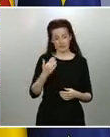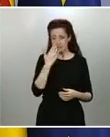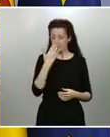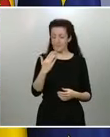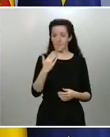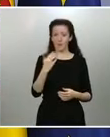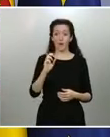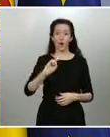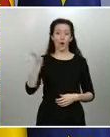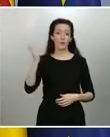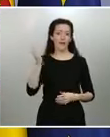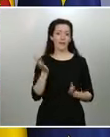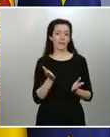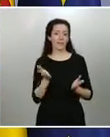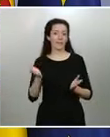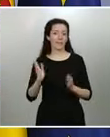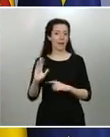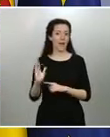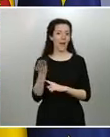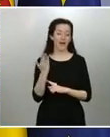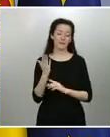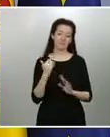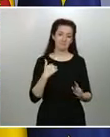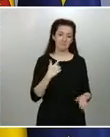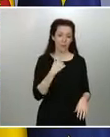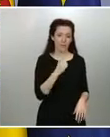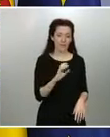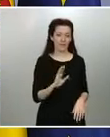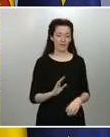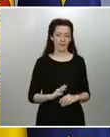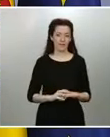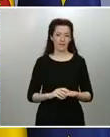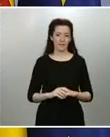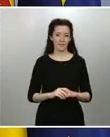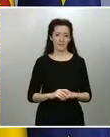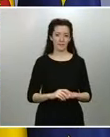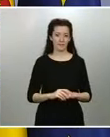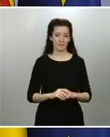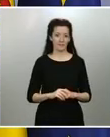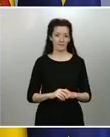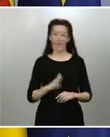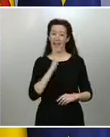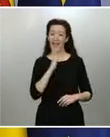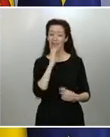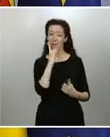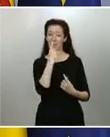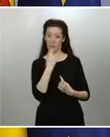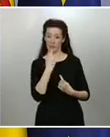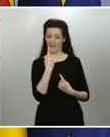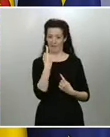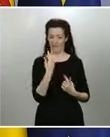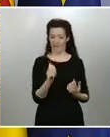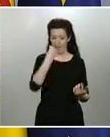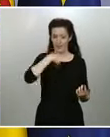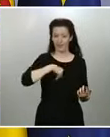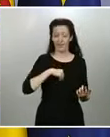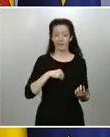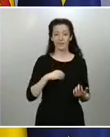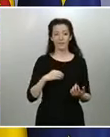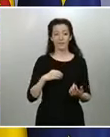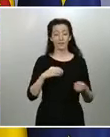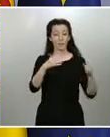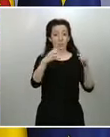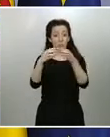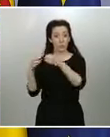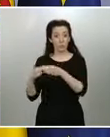también respuesta a la pregunta anterior que no complete nadie ha propuesto una alternativa y no la proponen